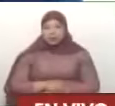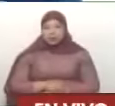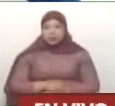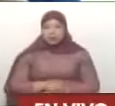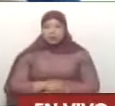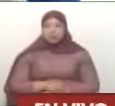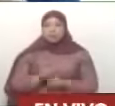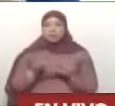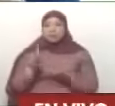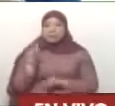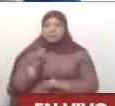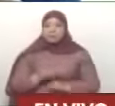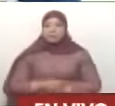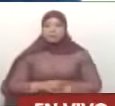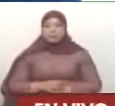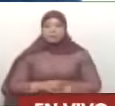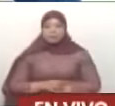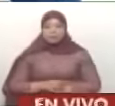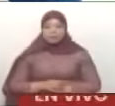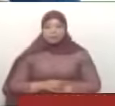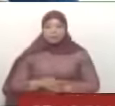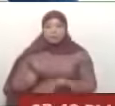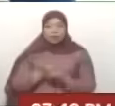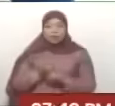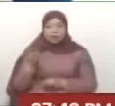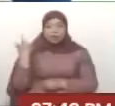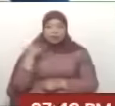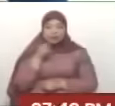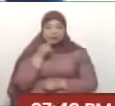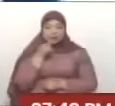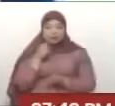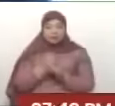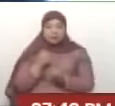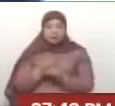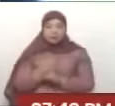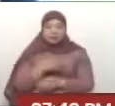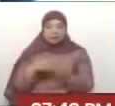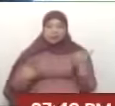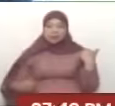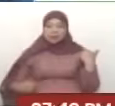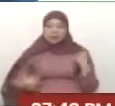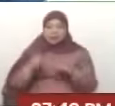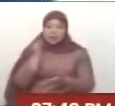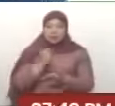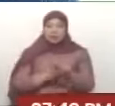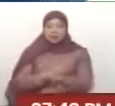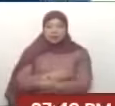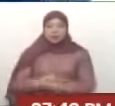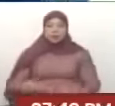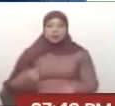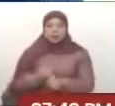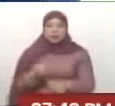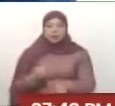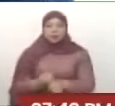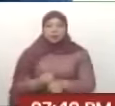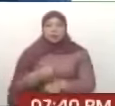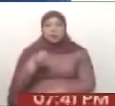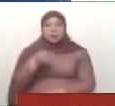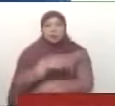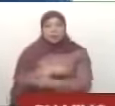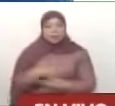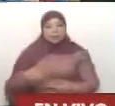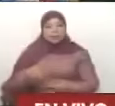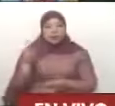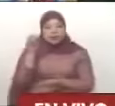por las 7T... ya está acercándose a 1 millón de personas inscritas. A 1 millón de